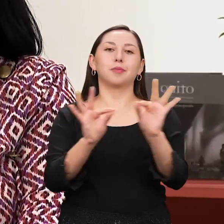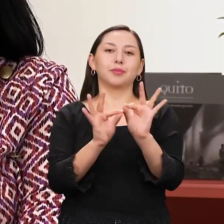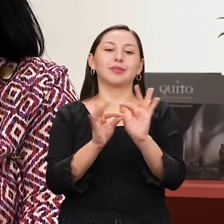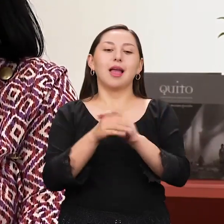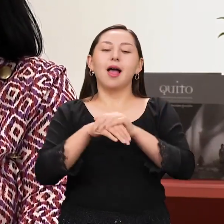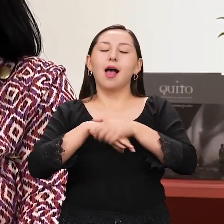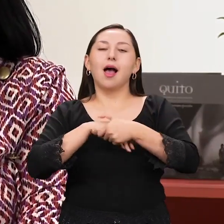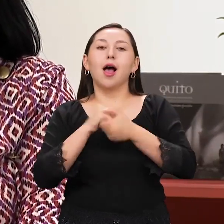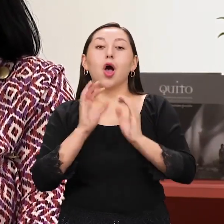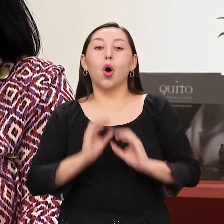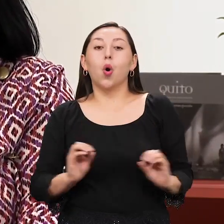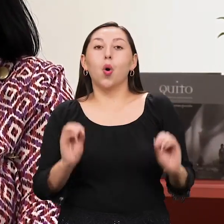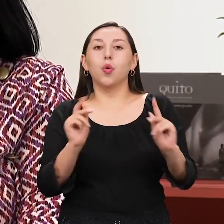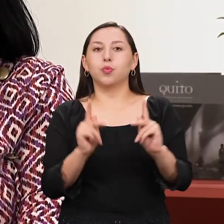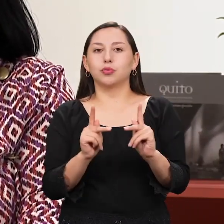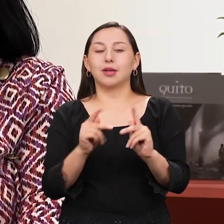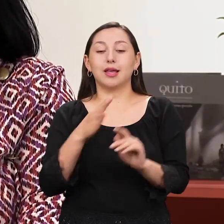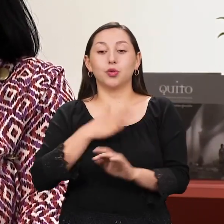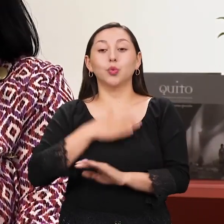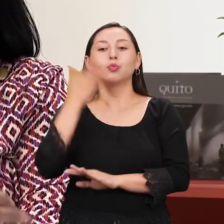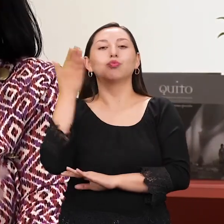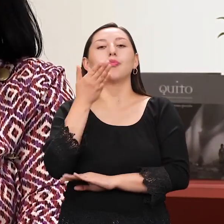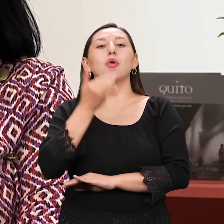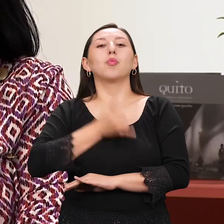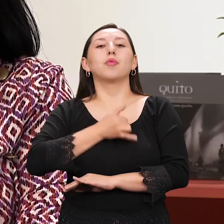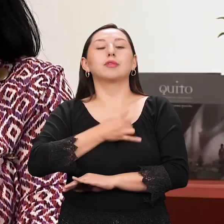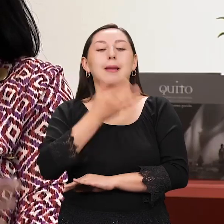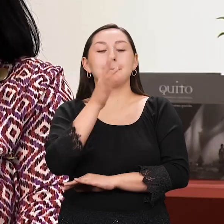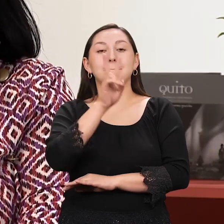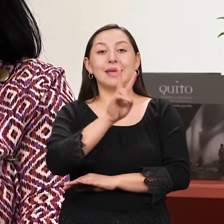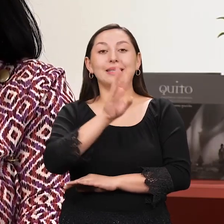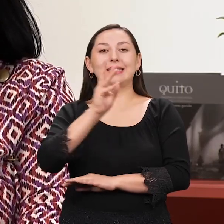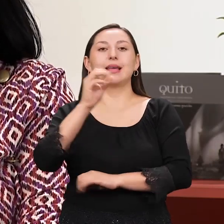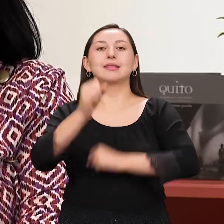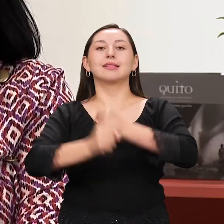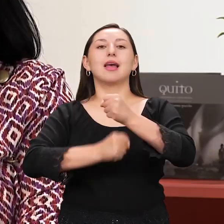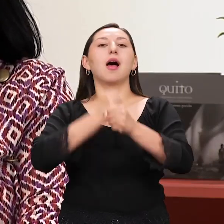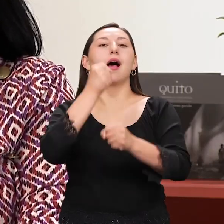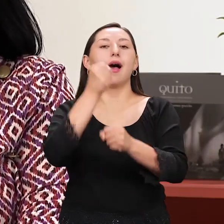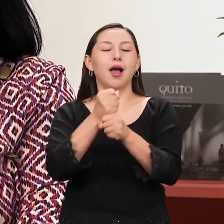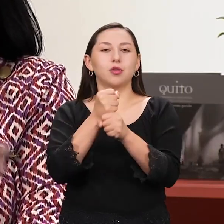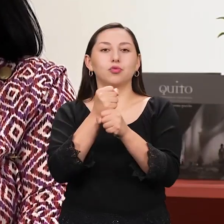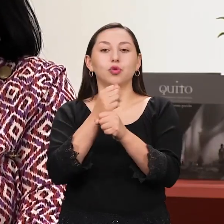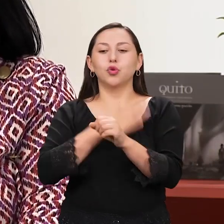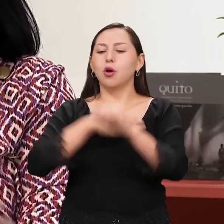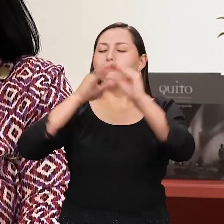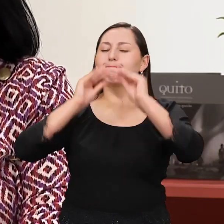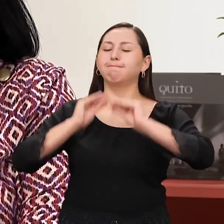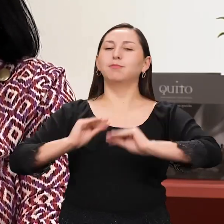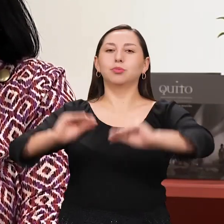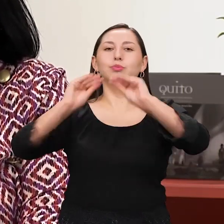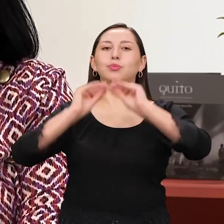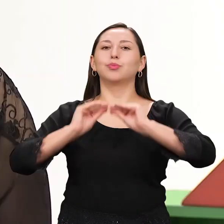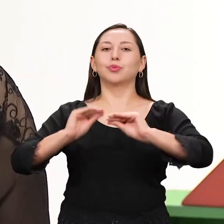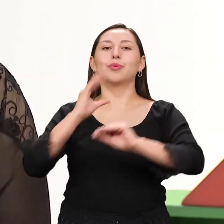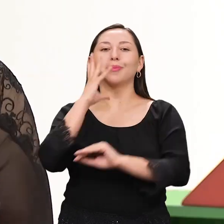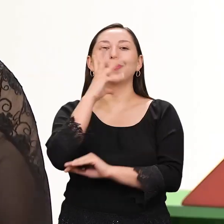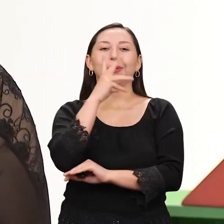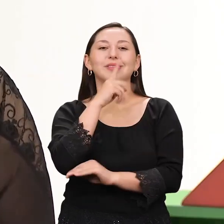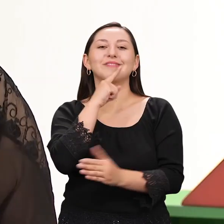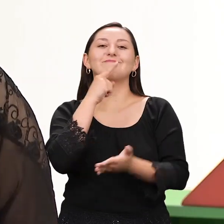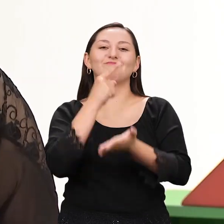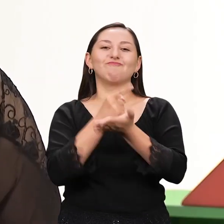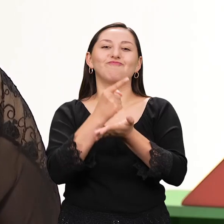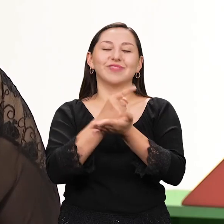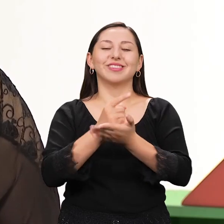oportunidad de ser profesora a los 26 años, una cosa que me juré a mí misma fue ser la profesora que a mí me hubiese gustado tener. Y creo